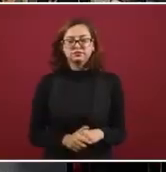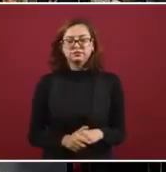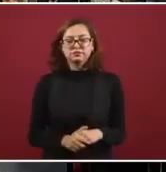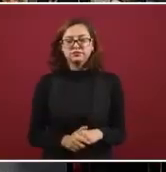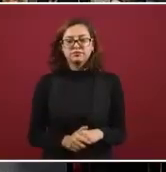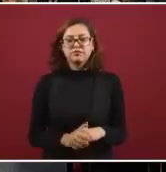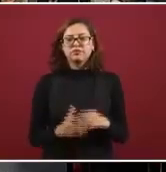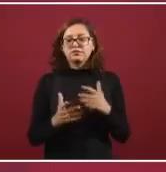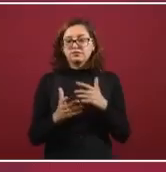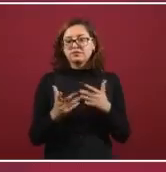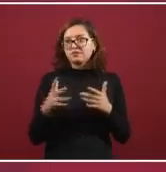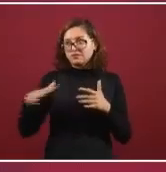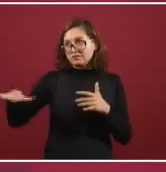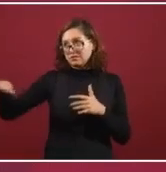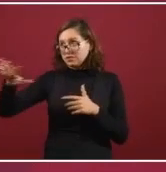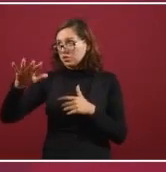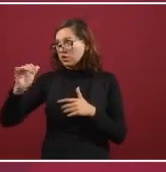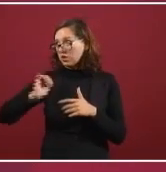moderna,